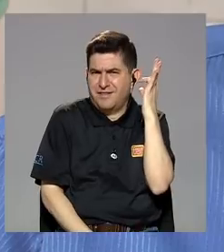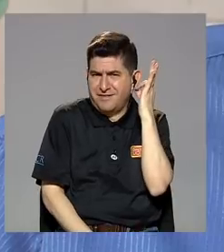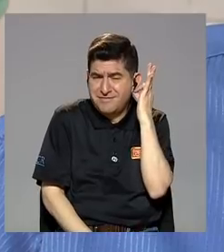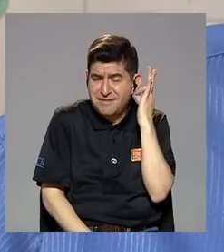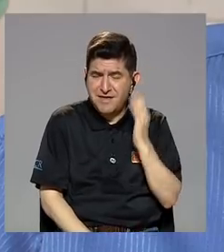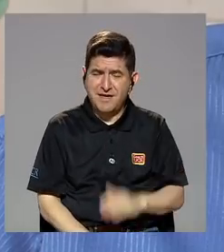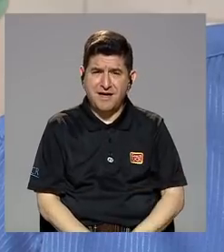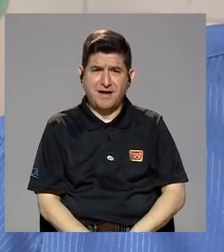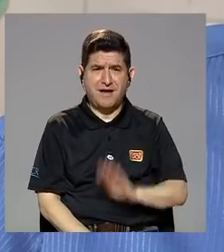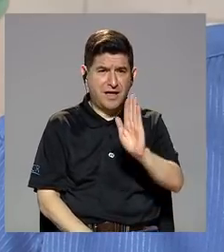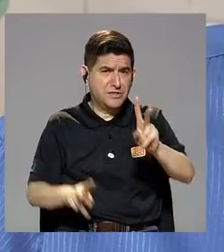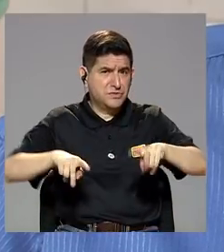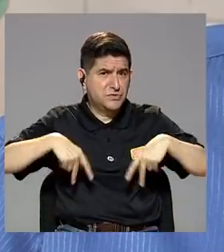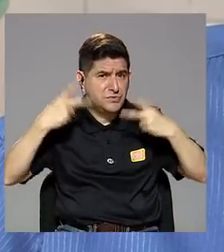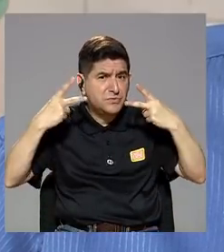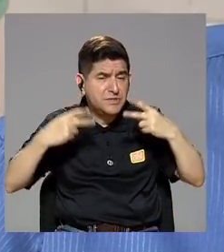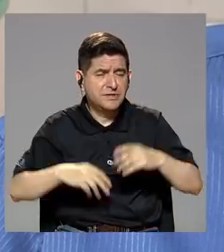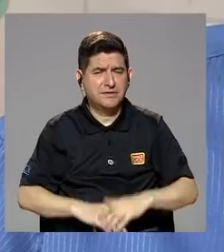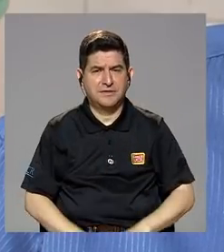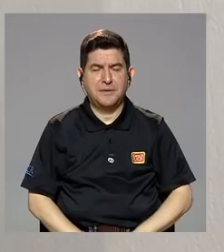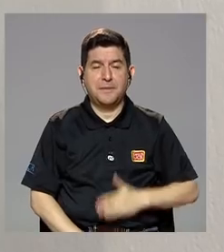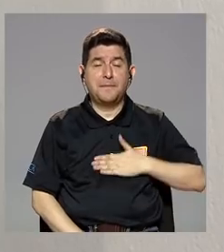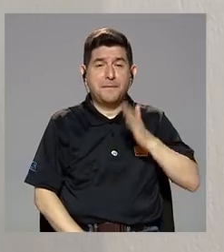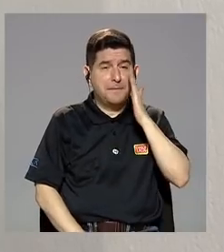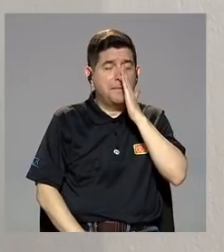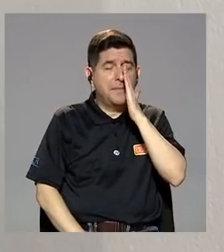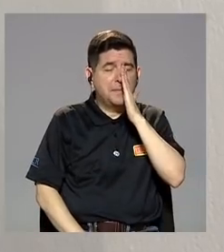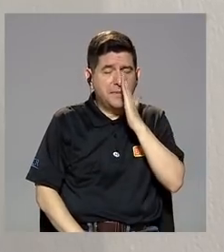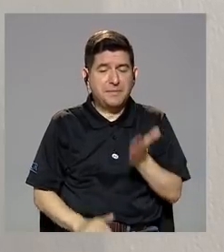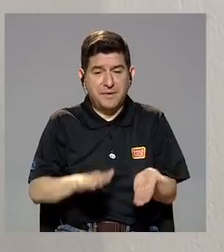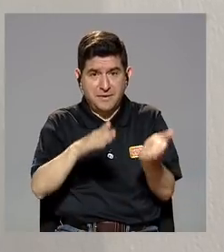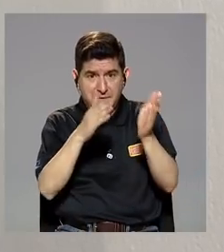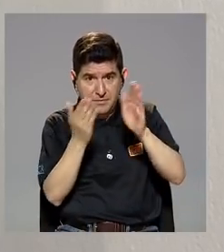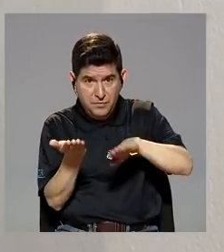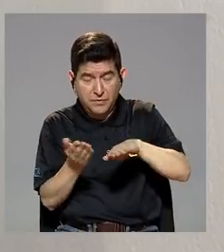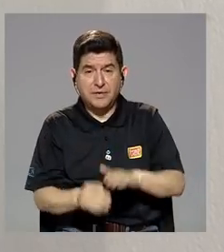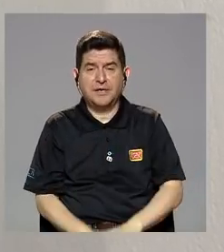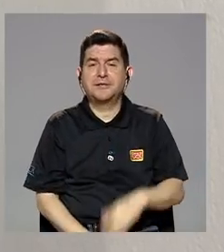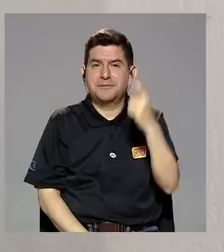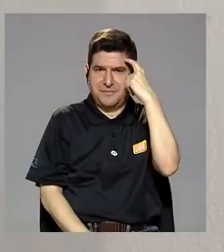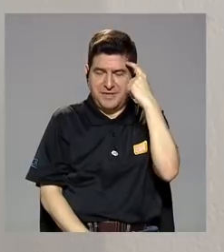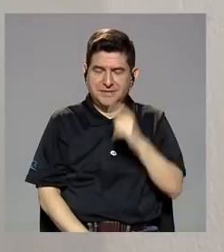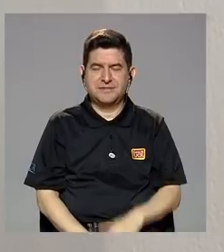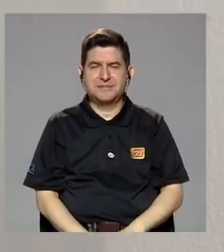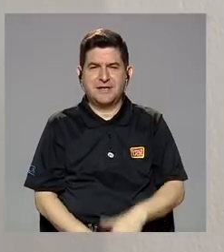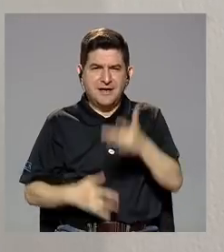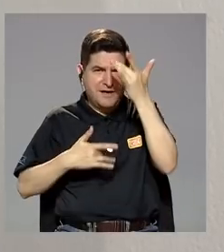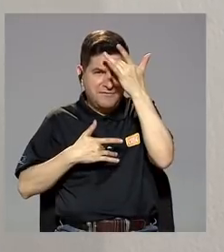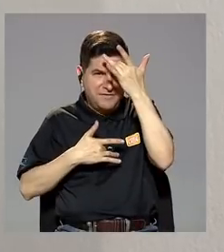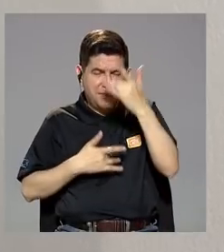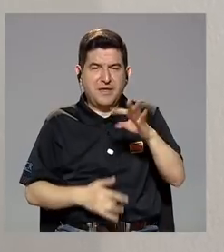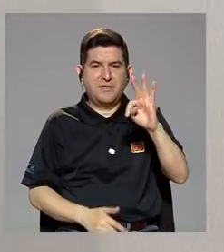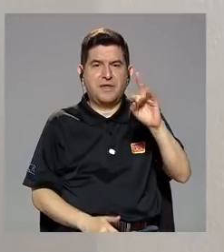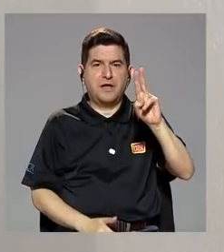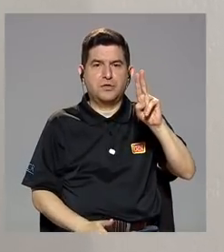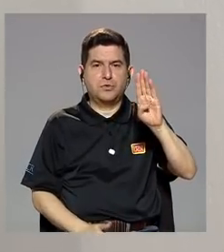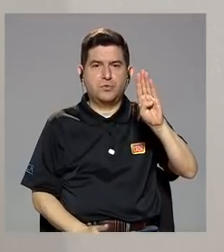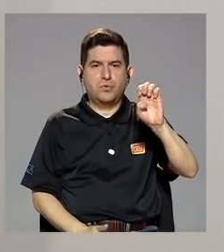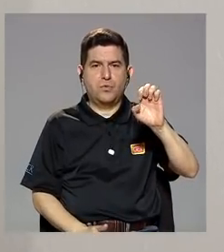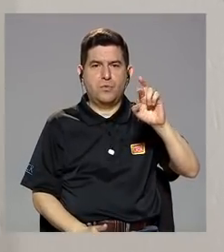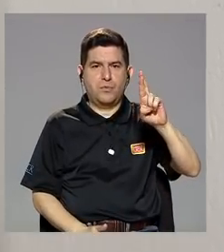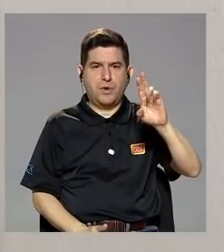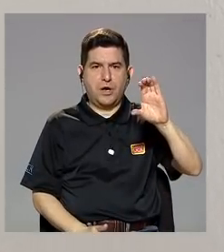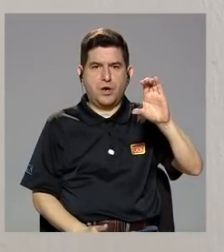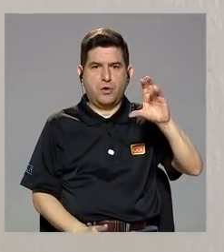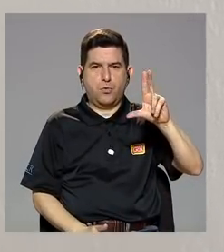y cuando mi madre muere bueno murió imagínate de tuberculosis en una época donde no se había inventado